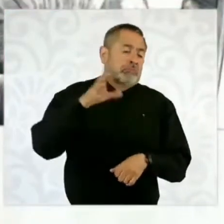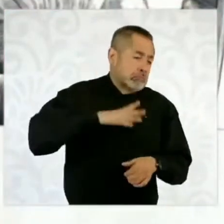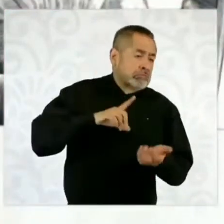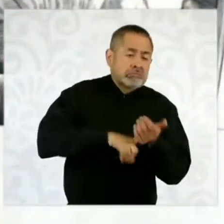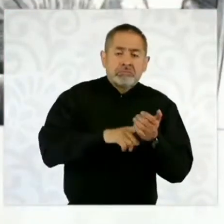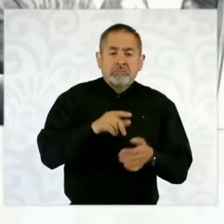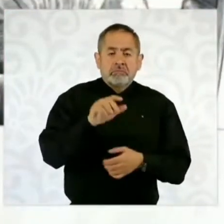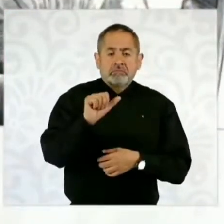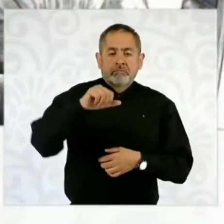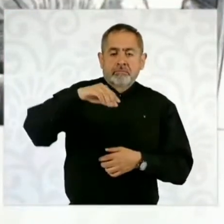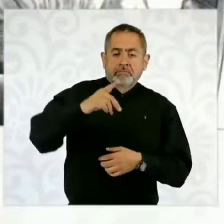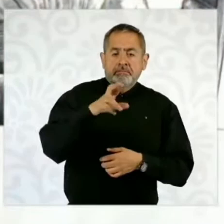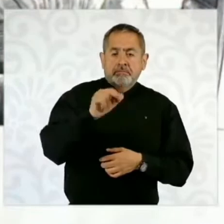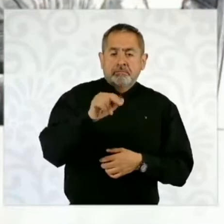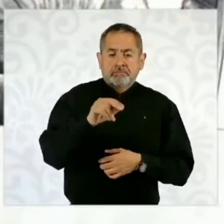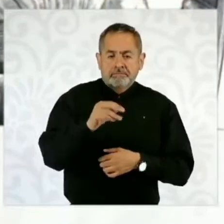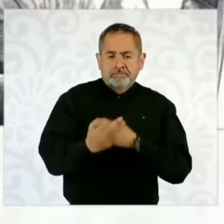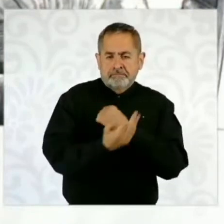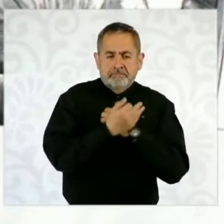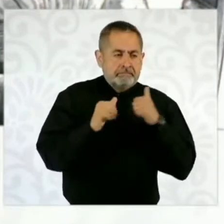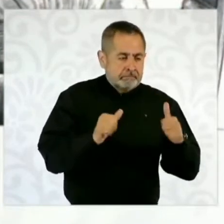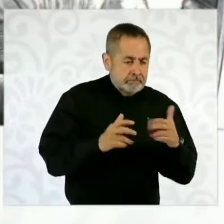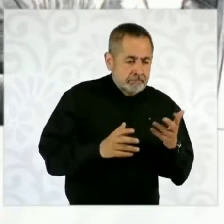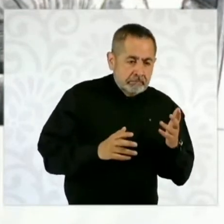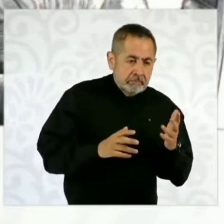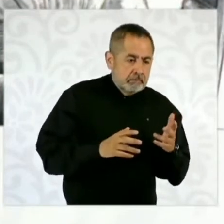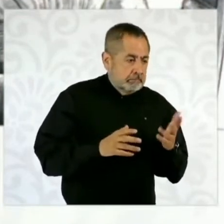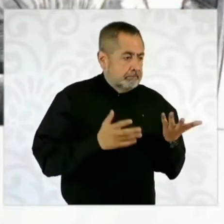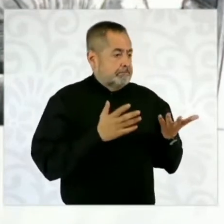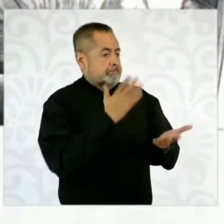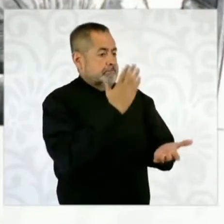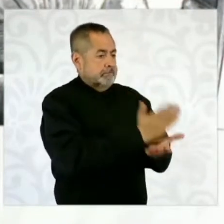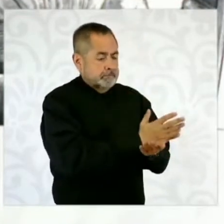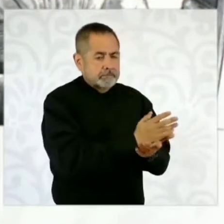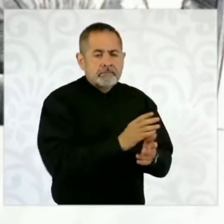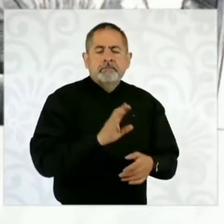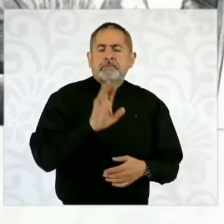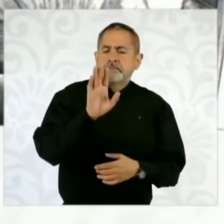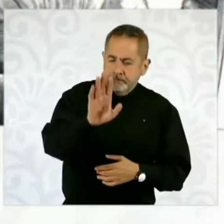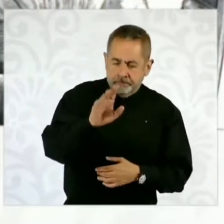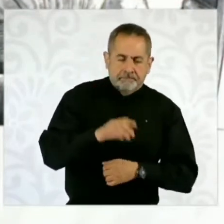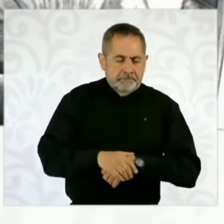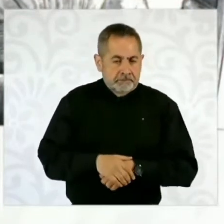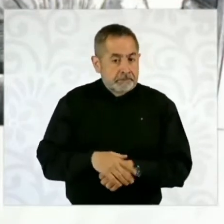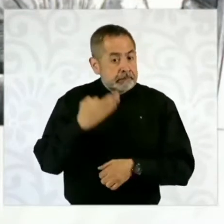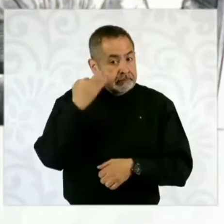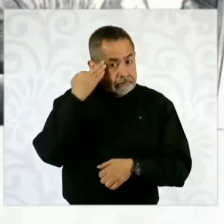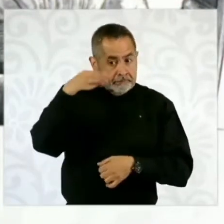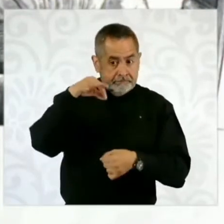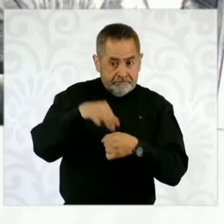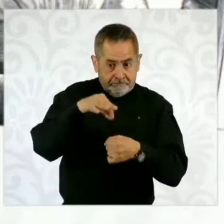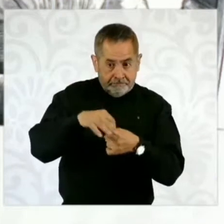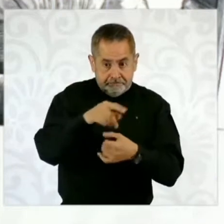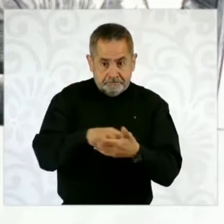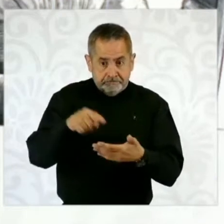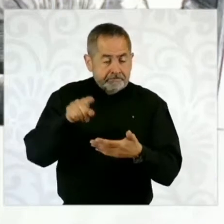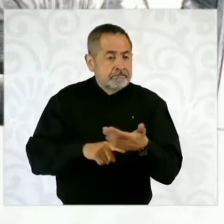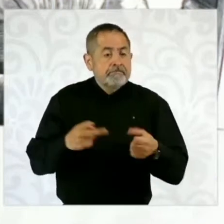Ahora, ¿qué es lo que pasa con los amparos en un proceso electoral? No